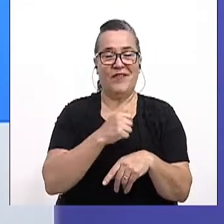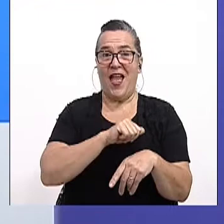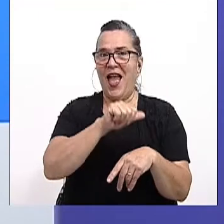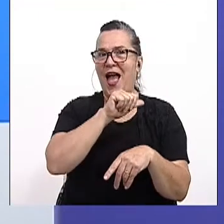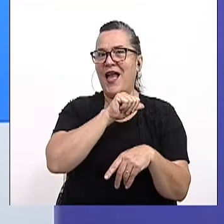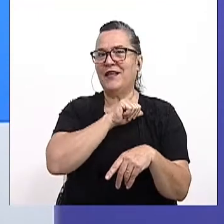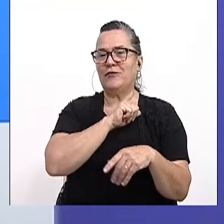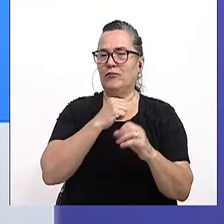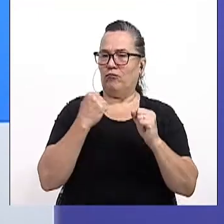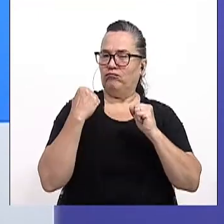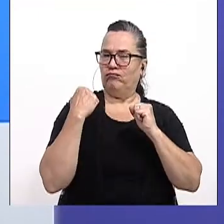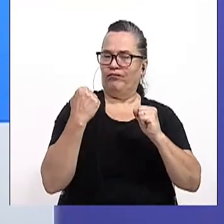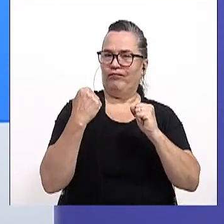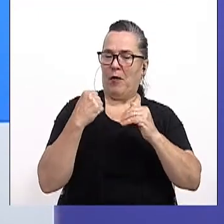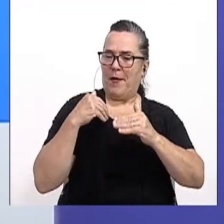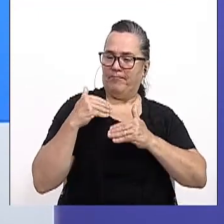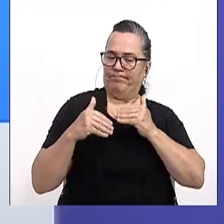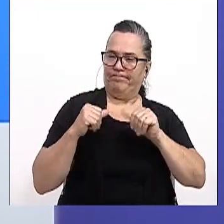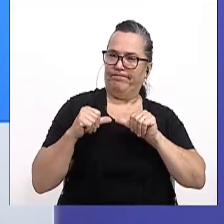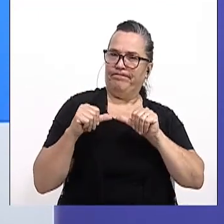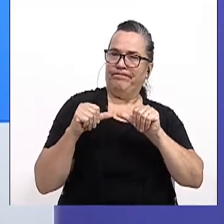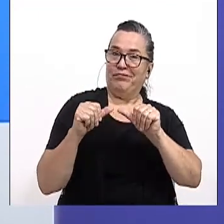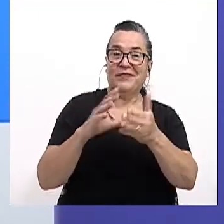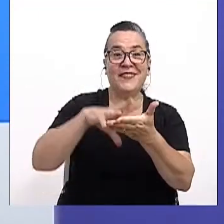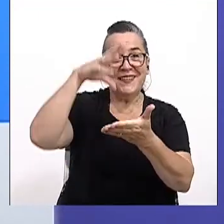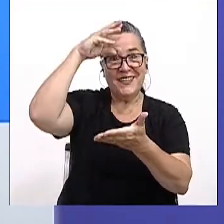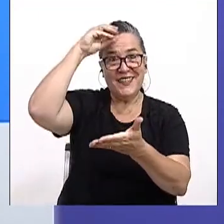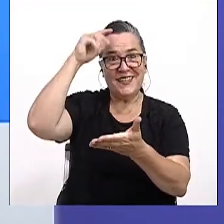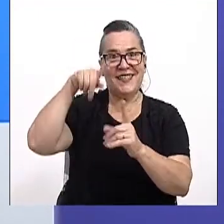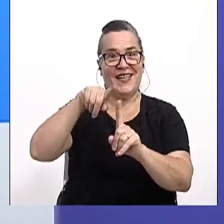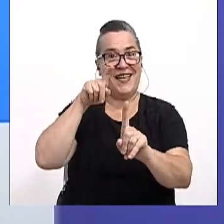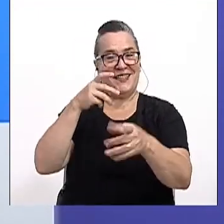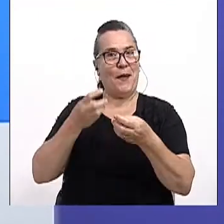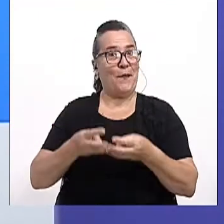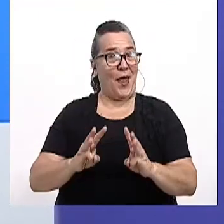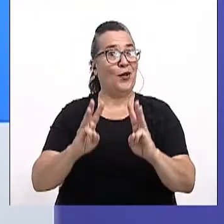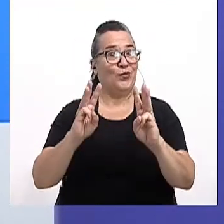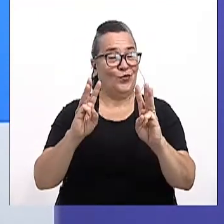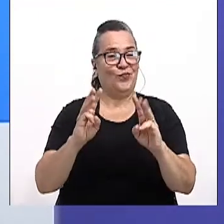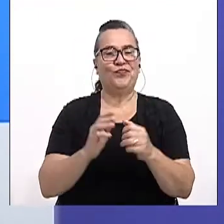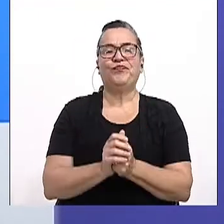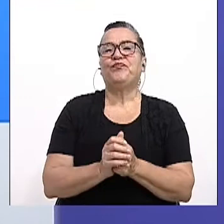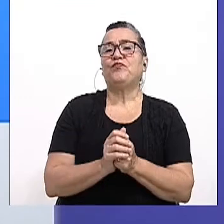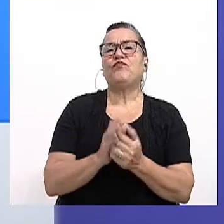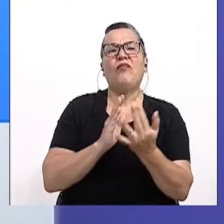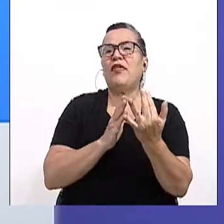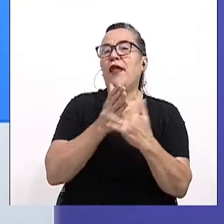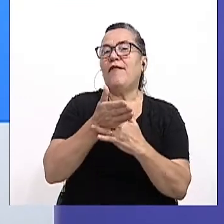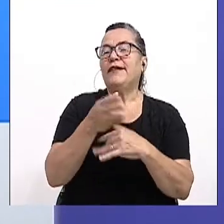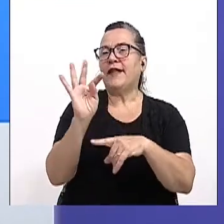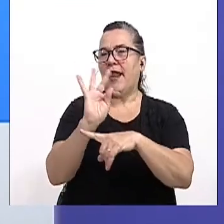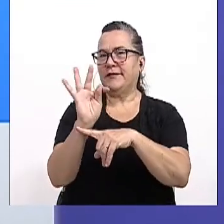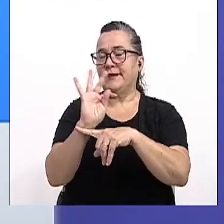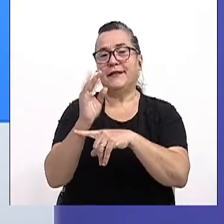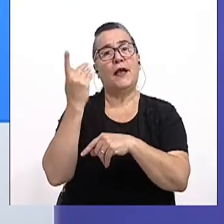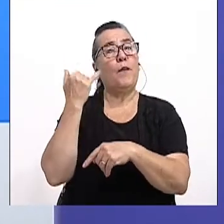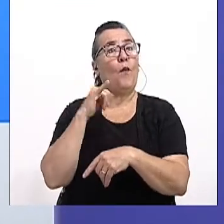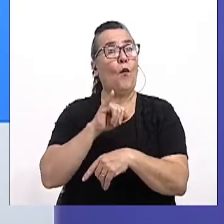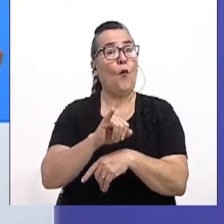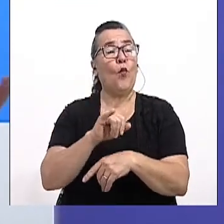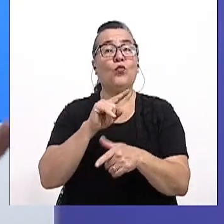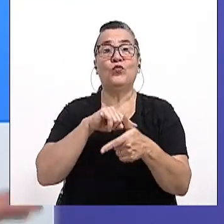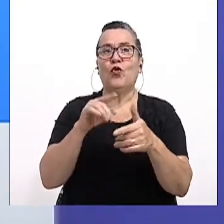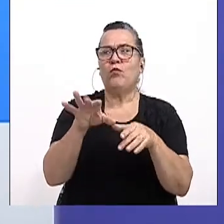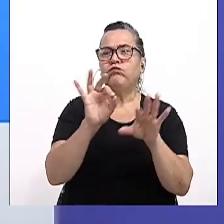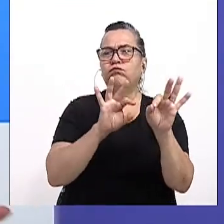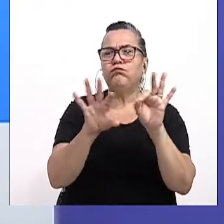de valientes para seguir aprendiendo desde esta metodología, ¿verdad? A través de la tele, y por eso los invito a que